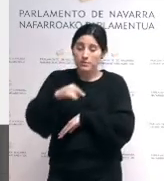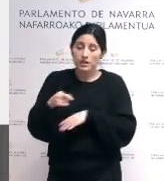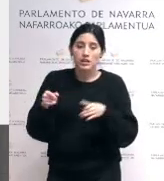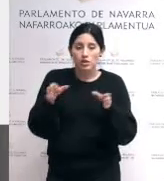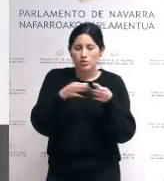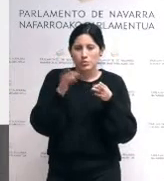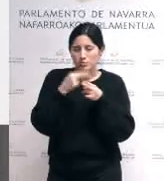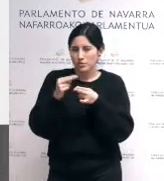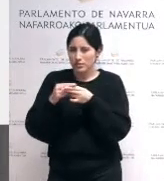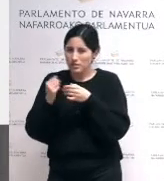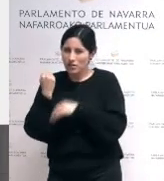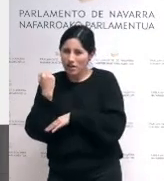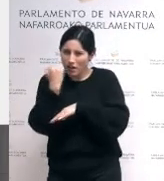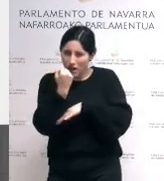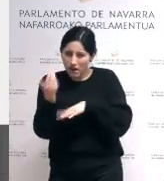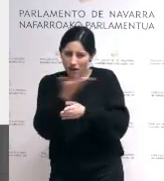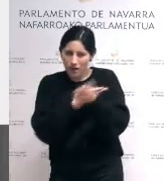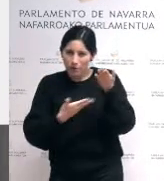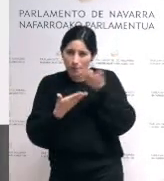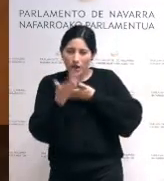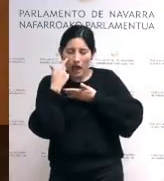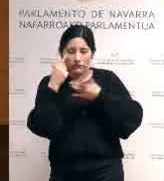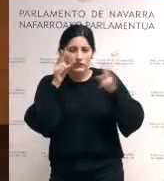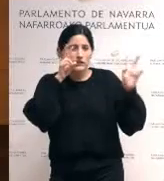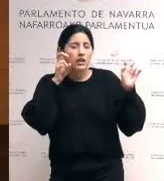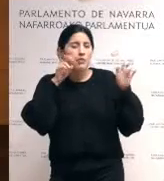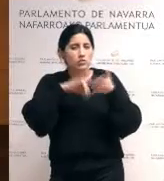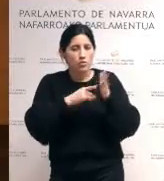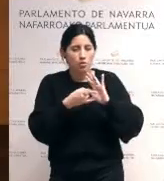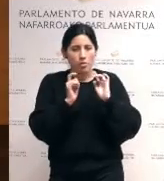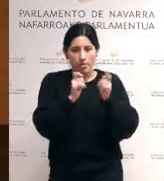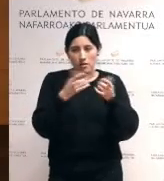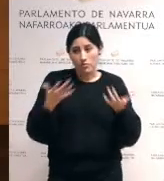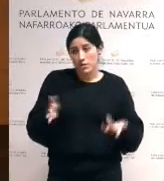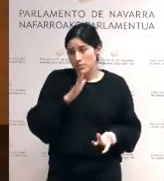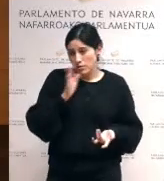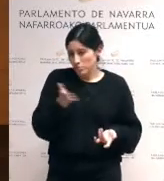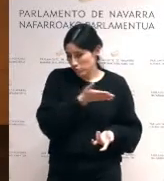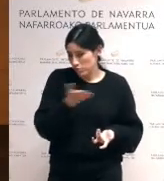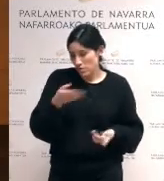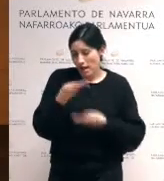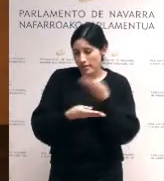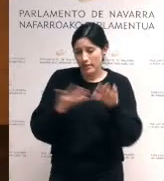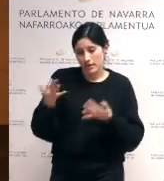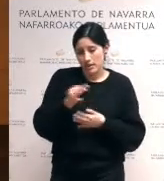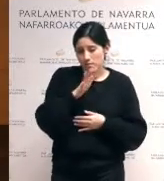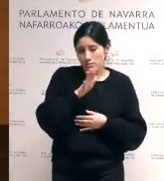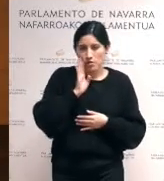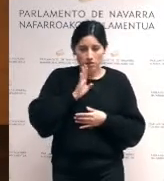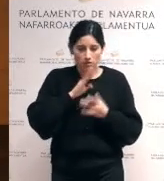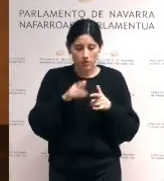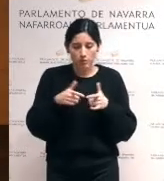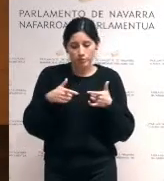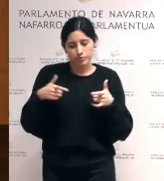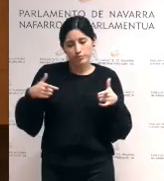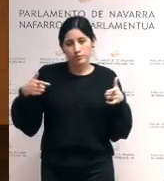que decidan hacer algo con este tema. Porque algo tendrán que hacer cuando la delincuencia crece y cuando vamos mucho